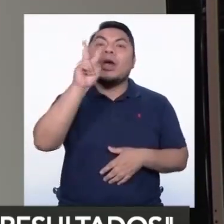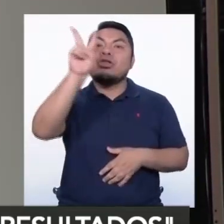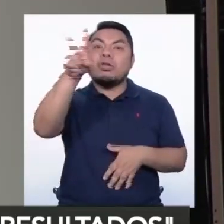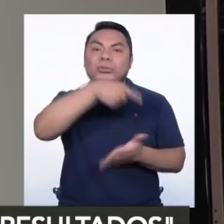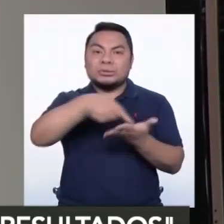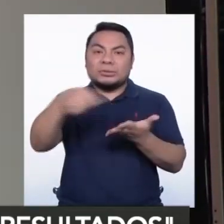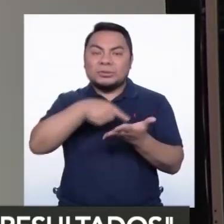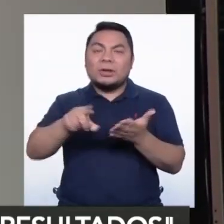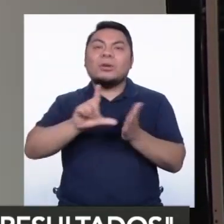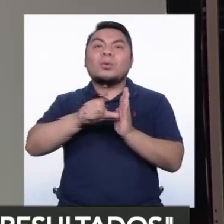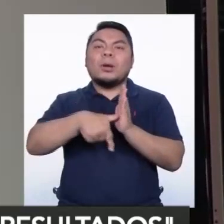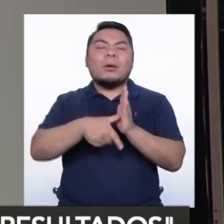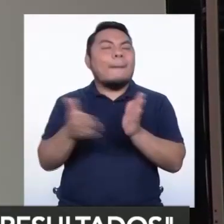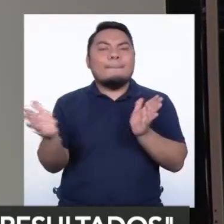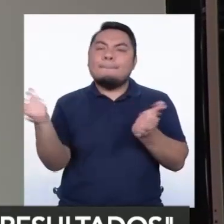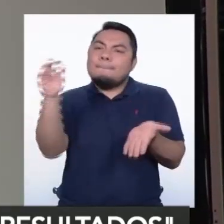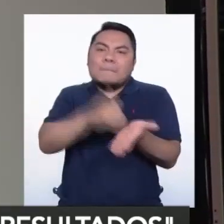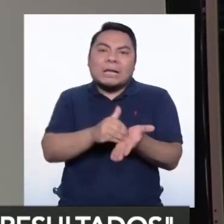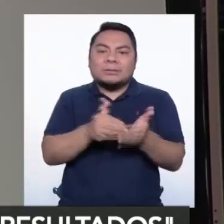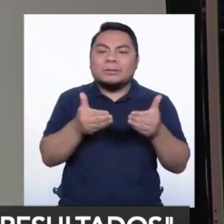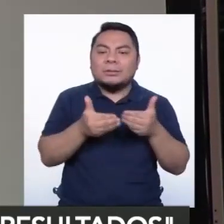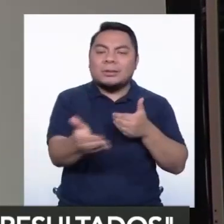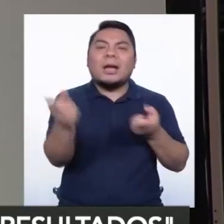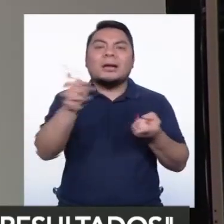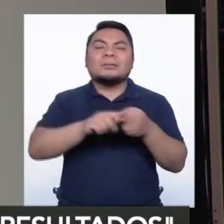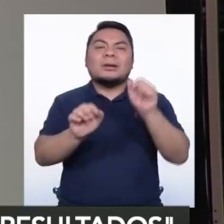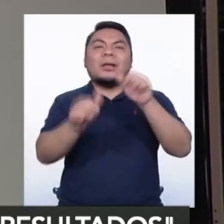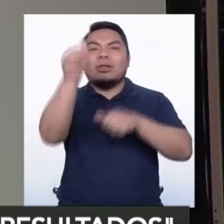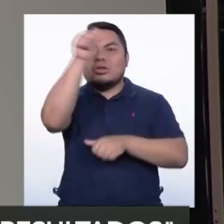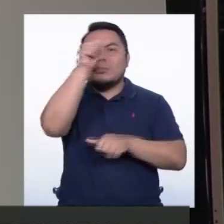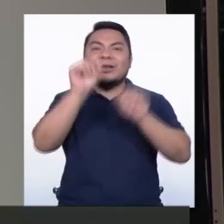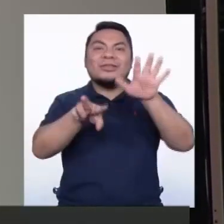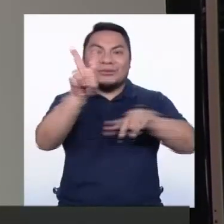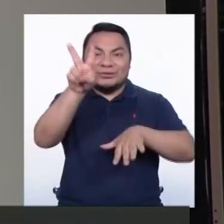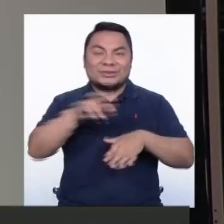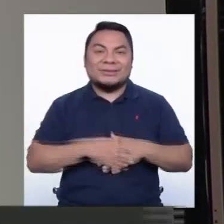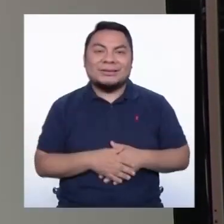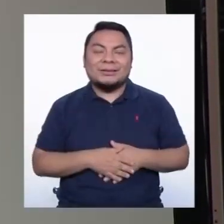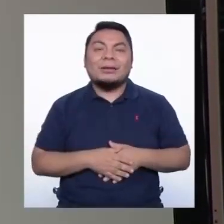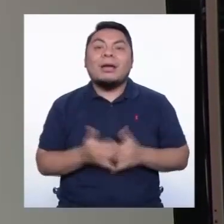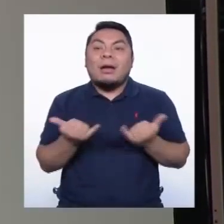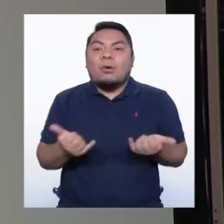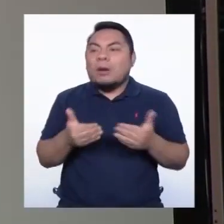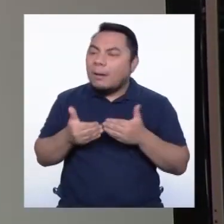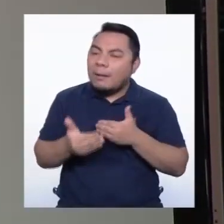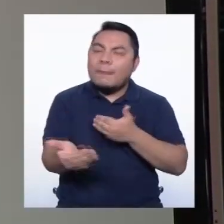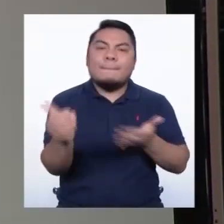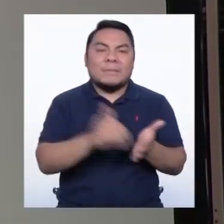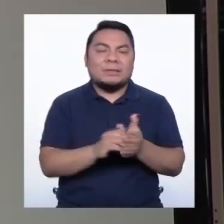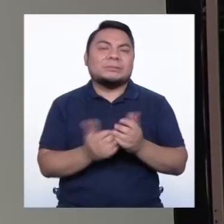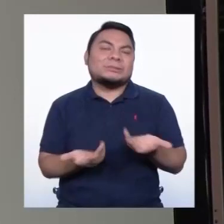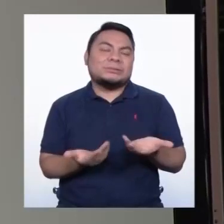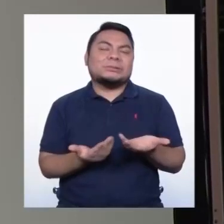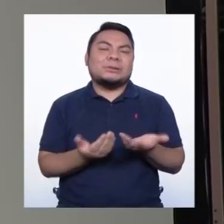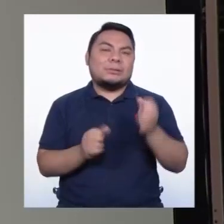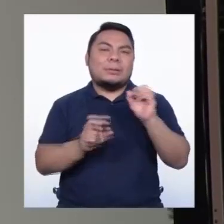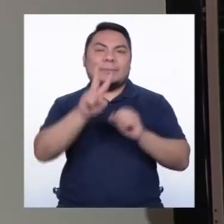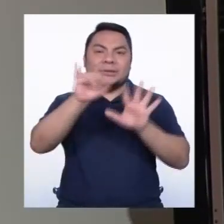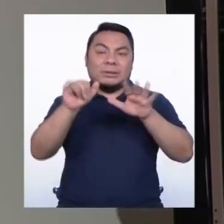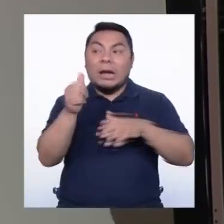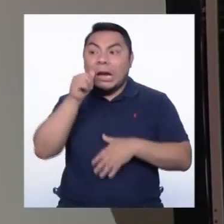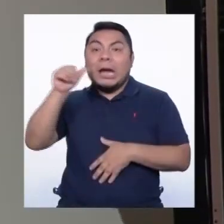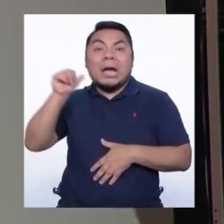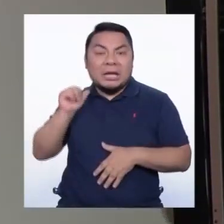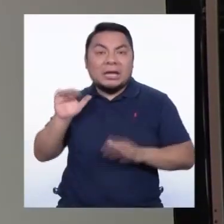ampliamos hasta el domingo 12, ¿no? Entonces, ayer hubiera terminado el estado de emergencia, ¿no? Pero